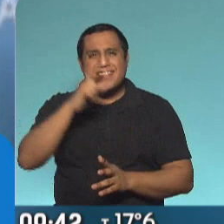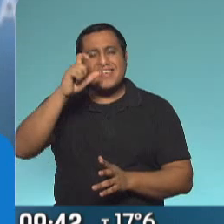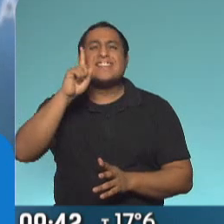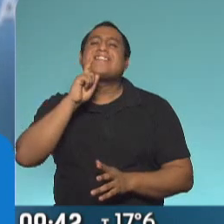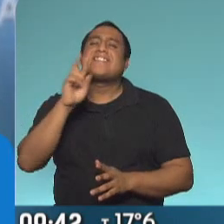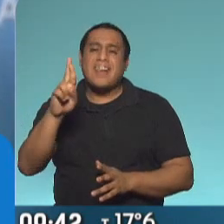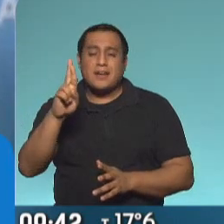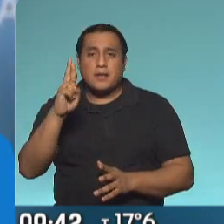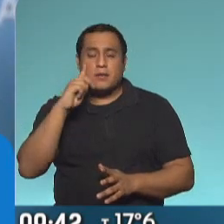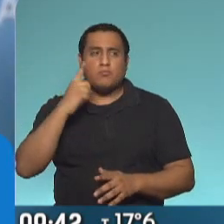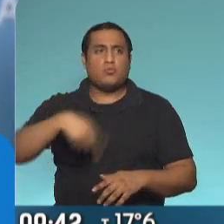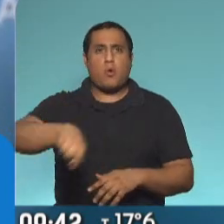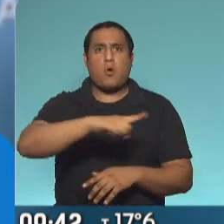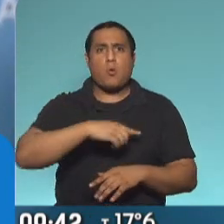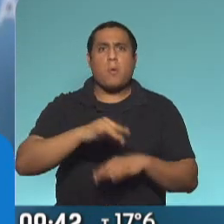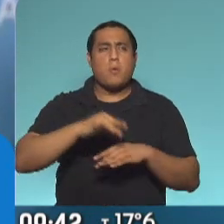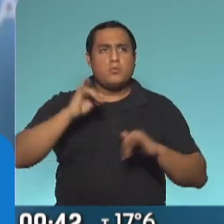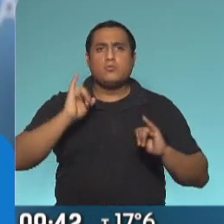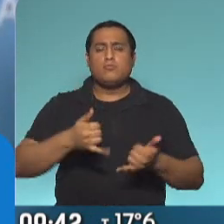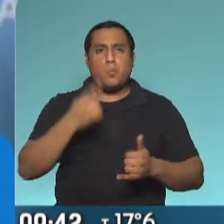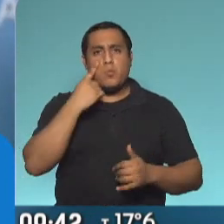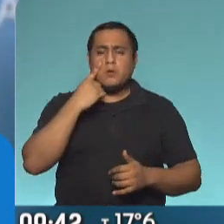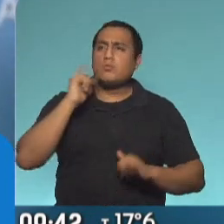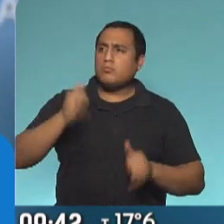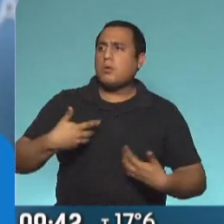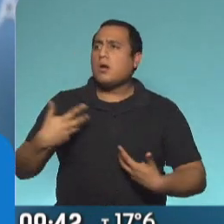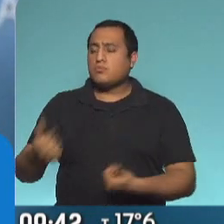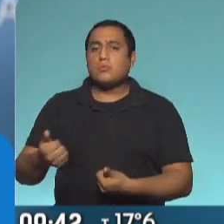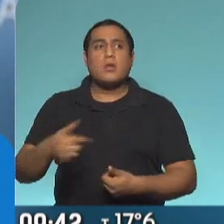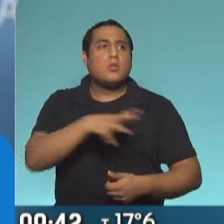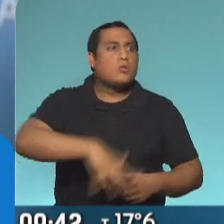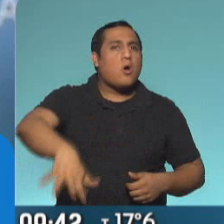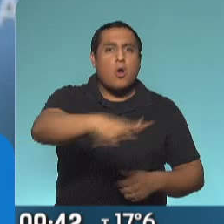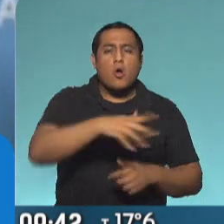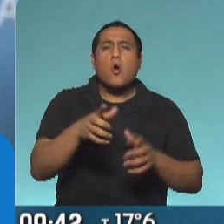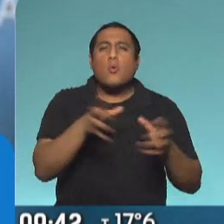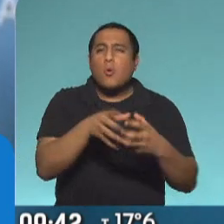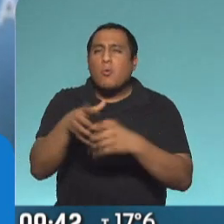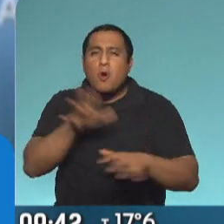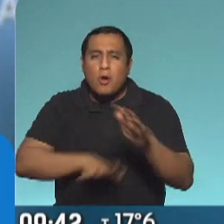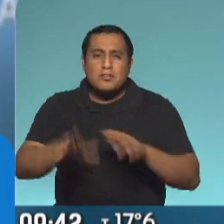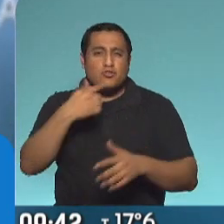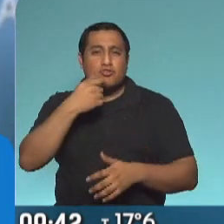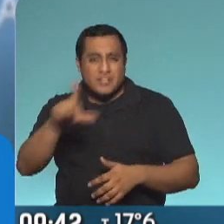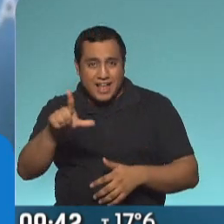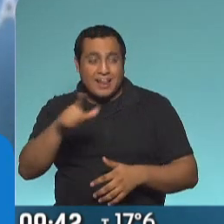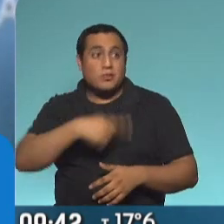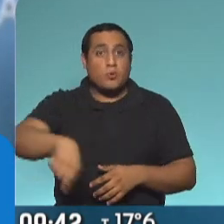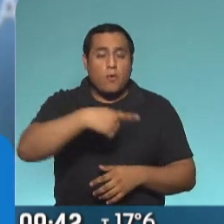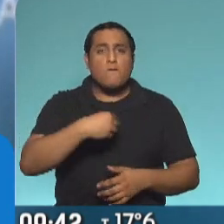como siempre de el municipio y de también el barrio de las organizaciones sociales de